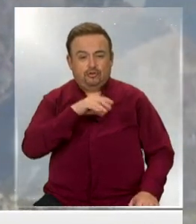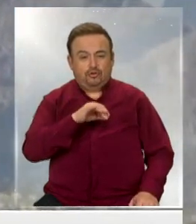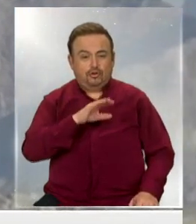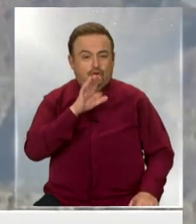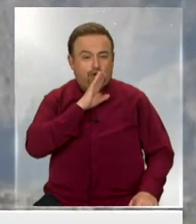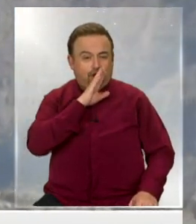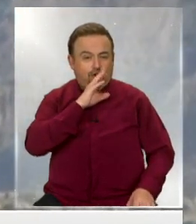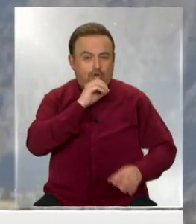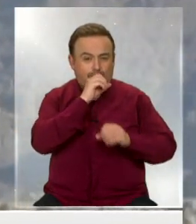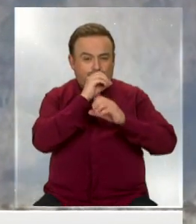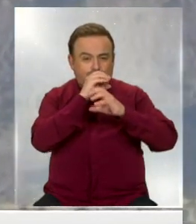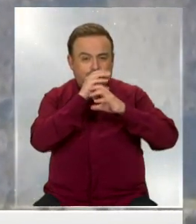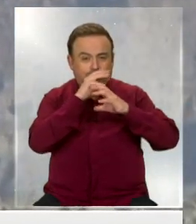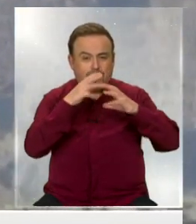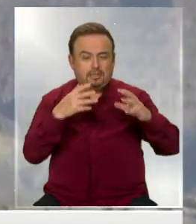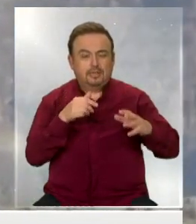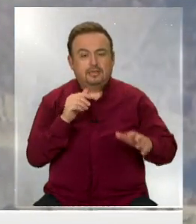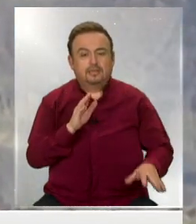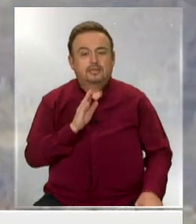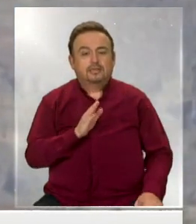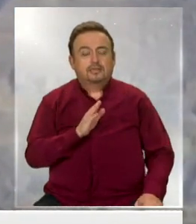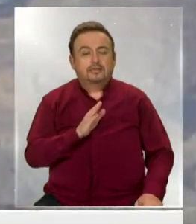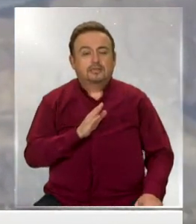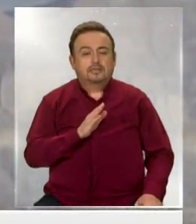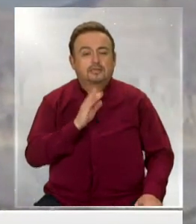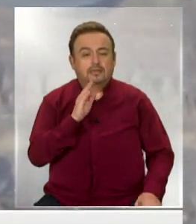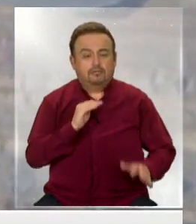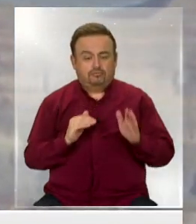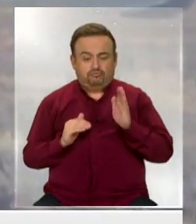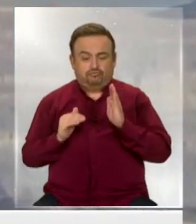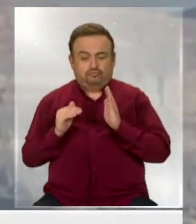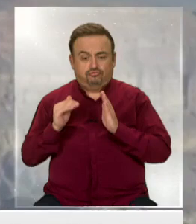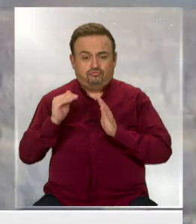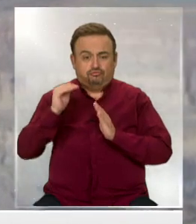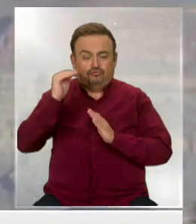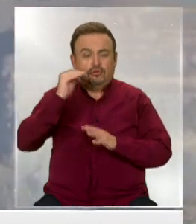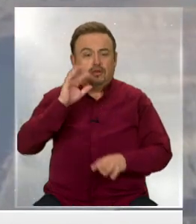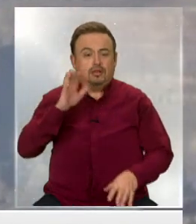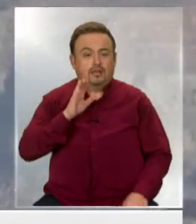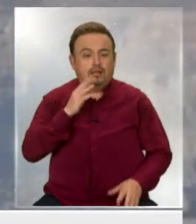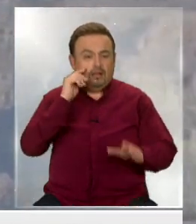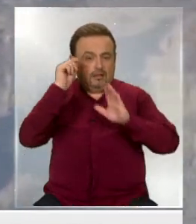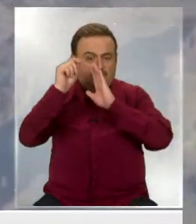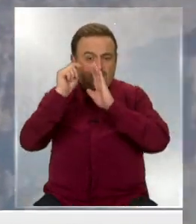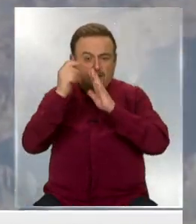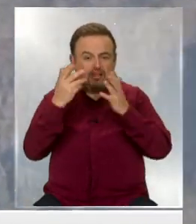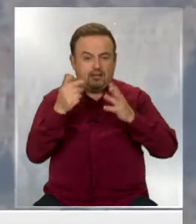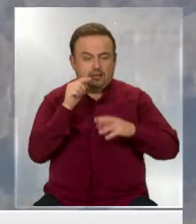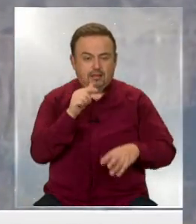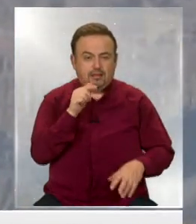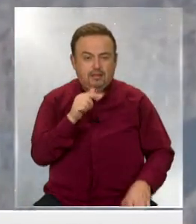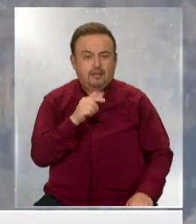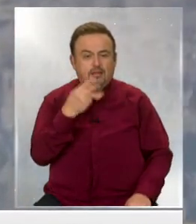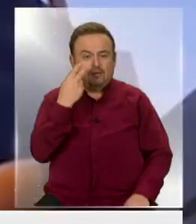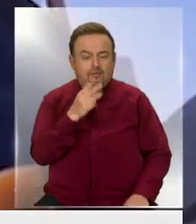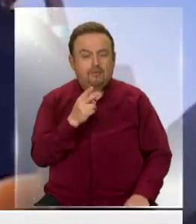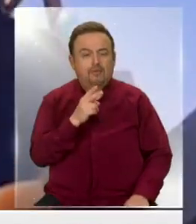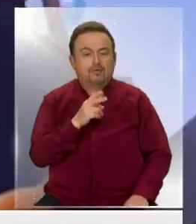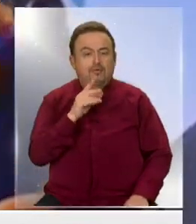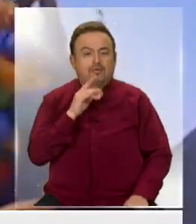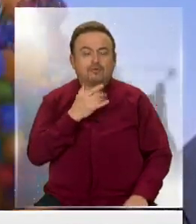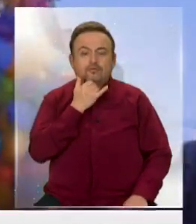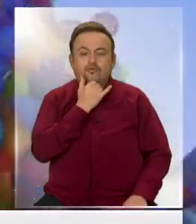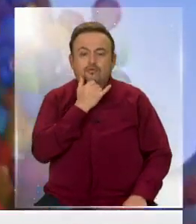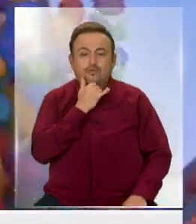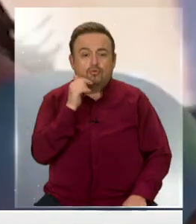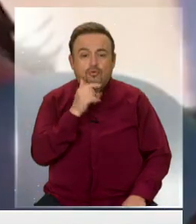escenario. El reto se llama Ascension. Wow. Se transmitió en vivo y en directo, wow, a través de su canal de YouTube. Incluso